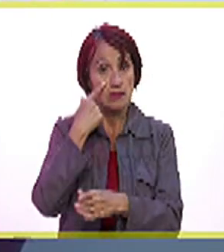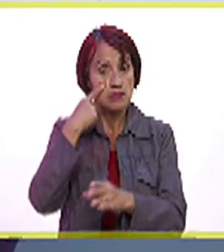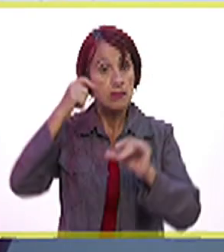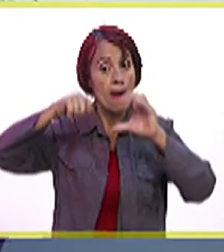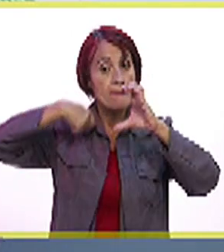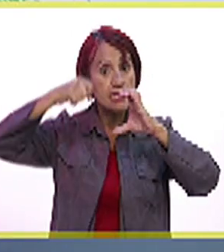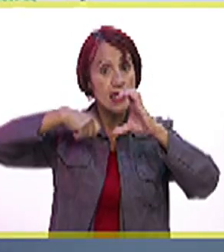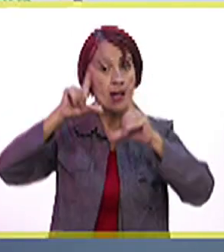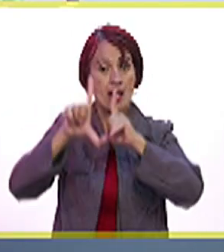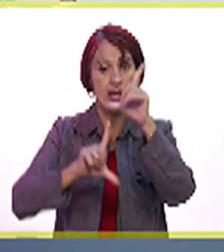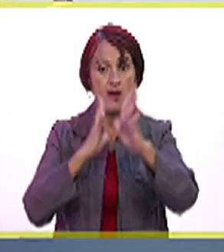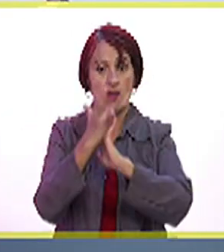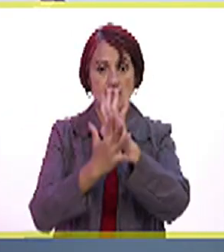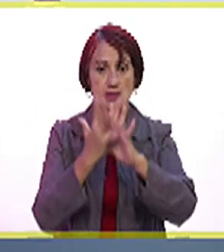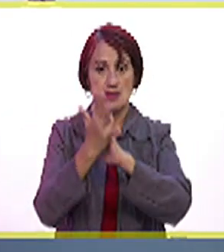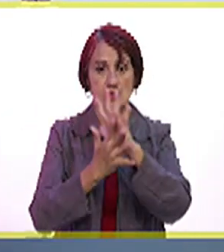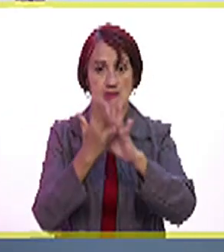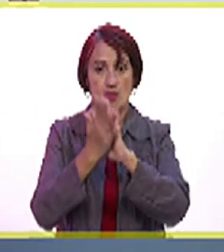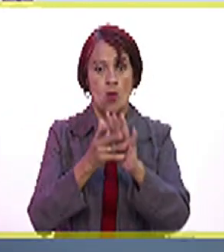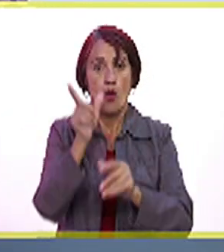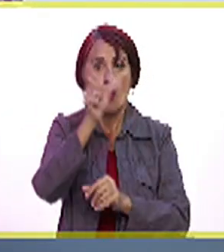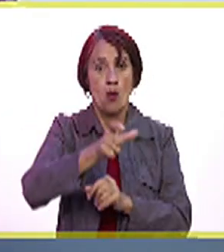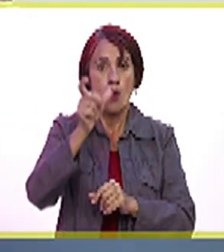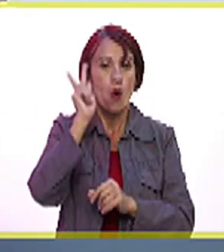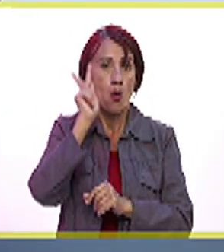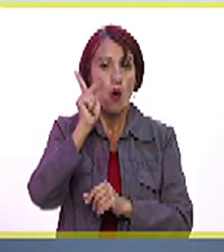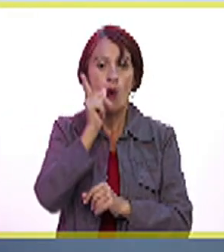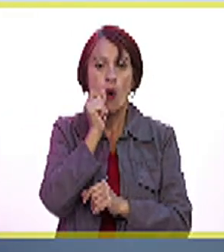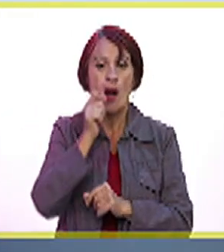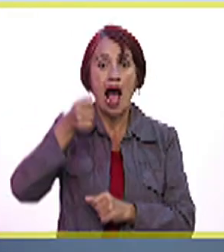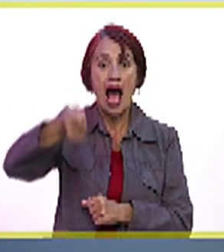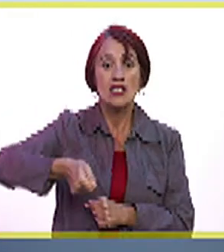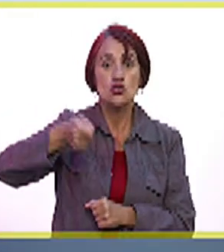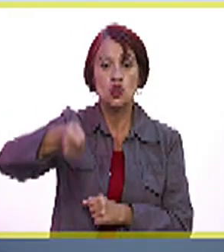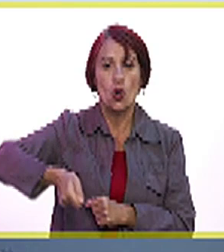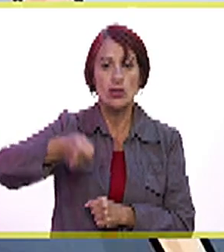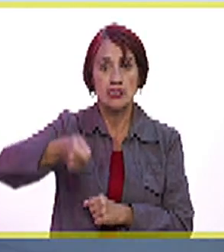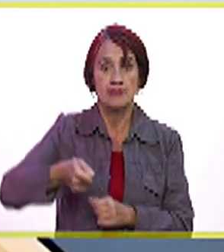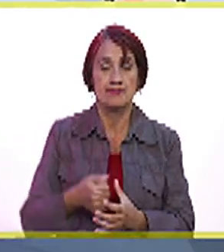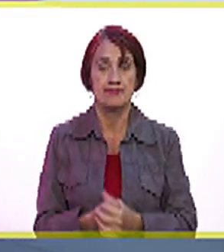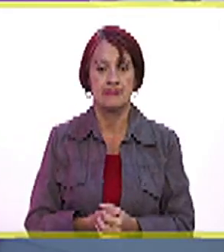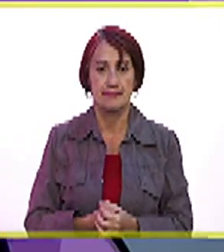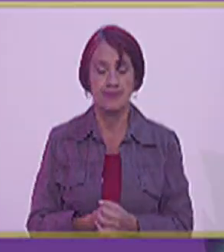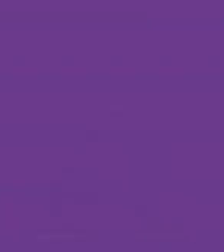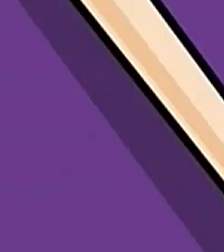de lengua de señas venezolana por nuestro profesor Anthony Martínez. Espero que les guste.